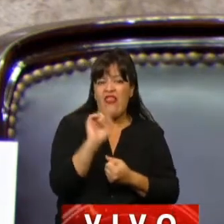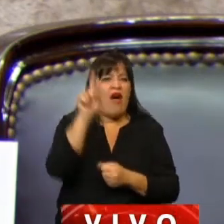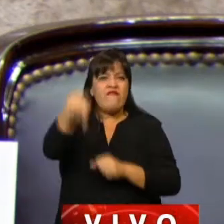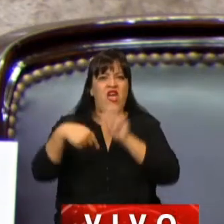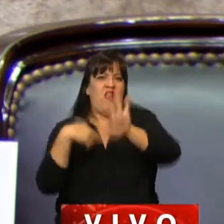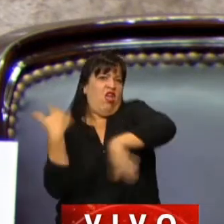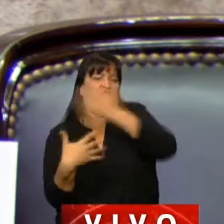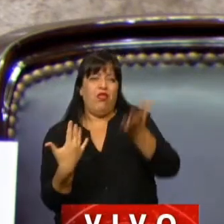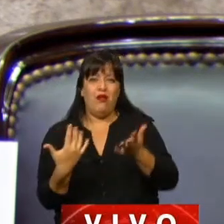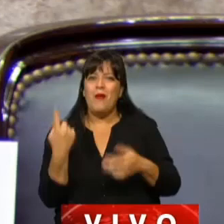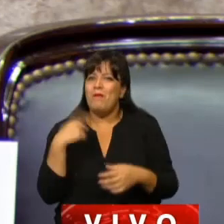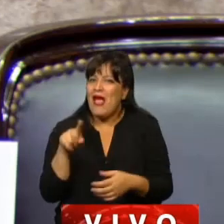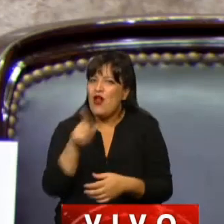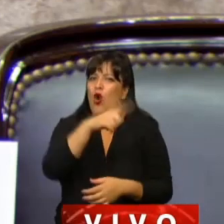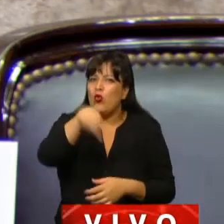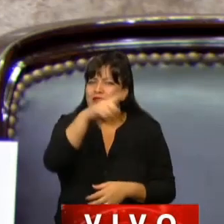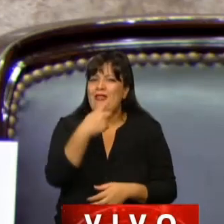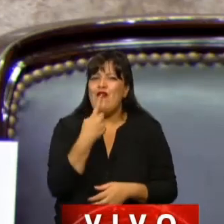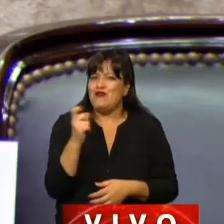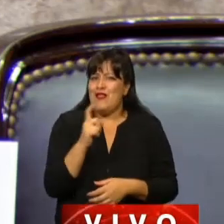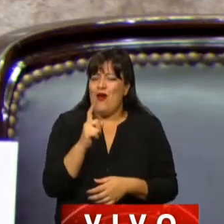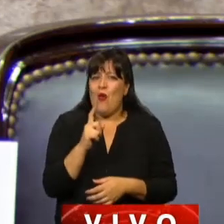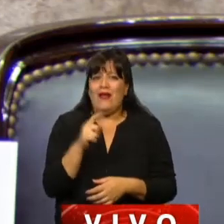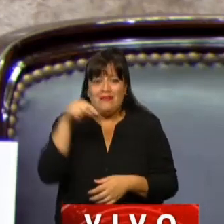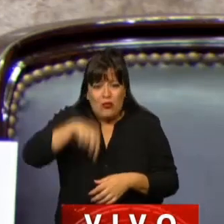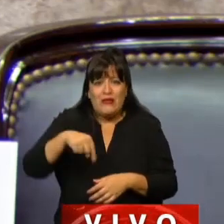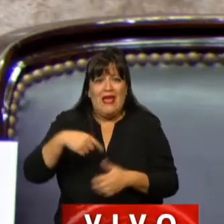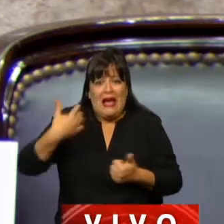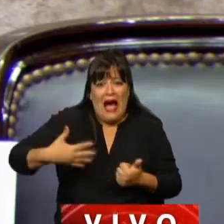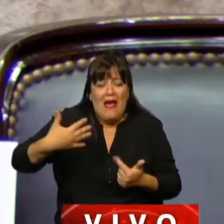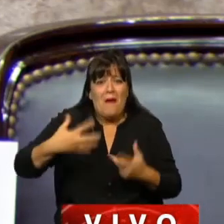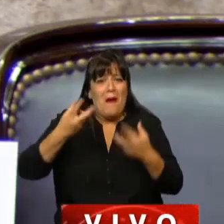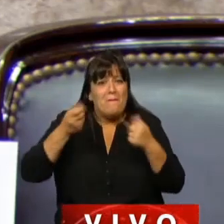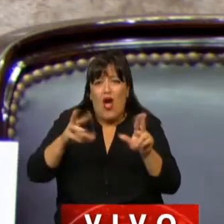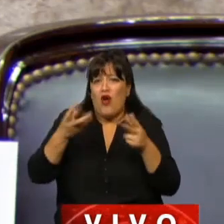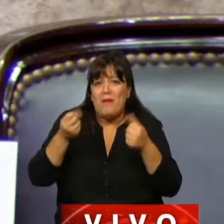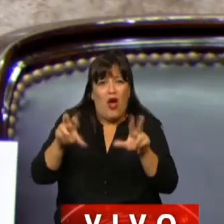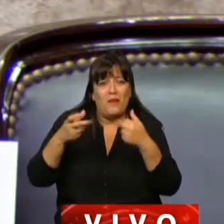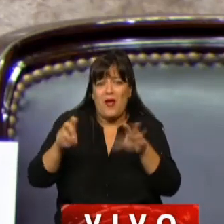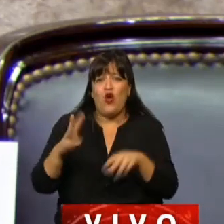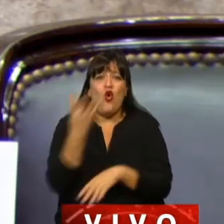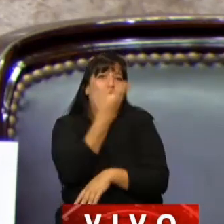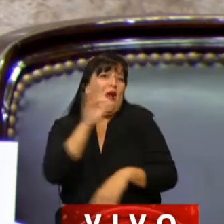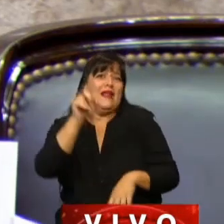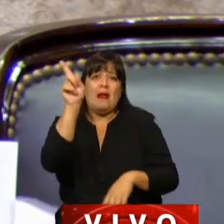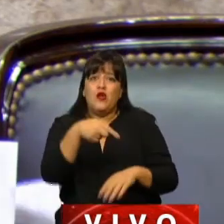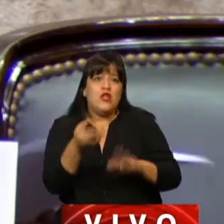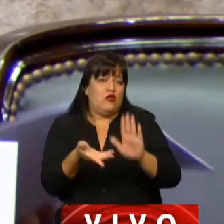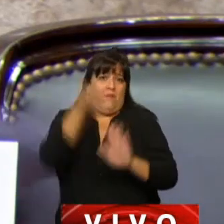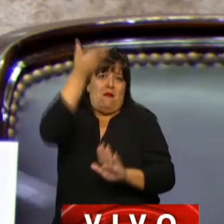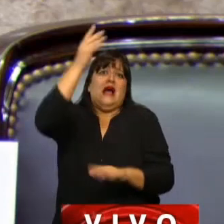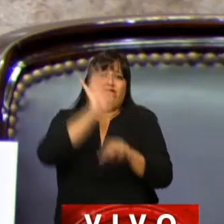ver que cada vez estamos peor. Más de un 40% de pobreza,